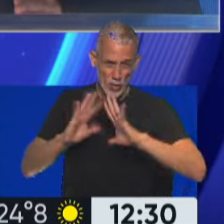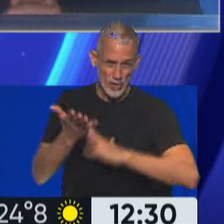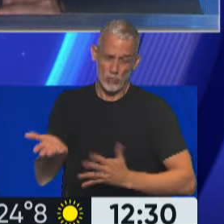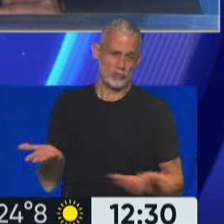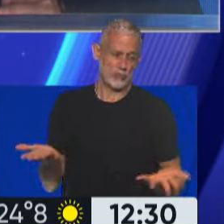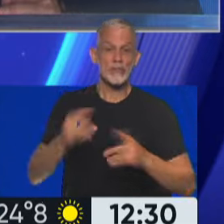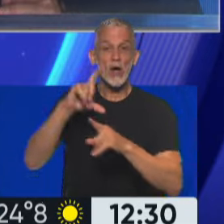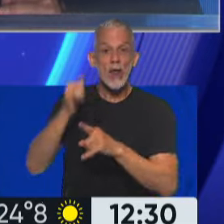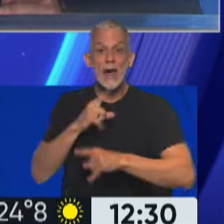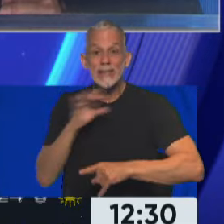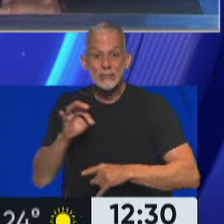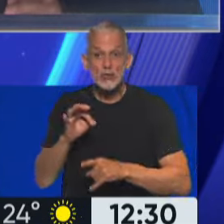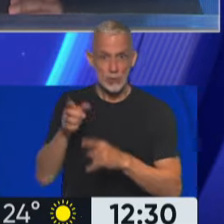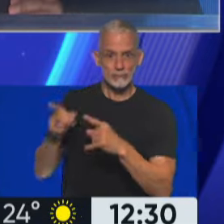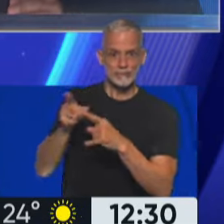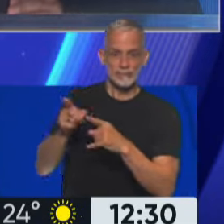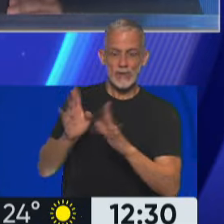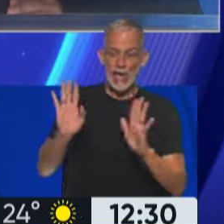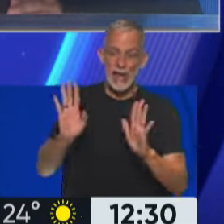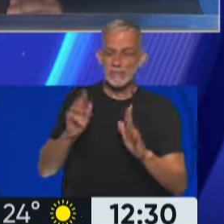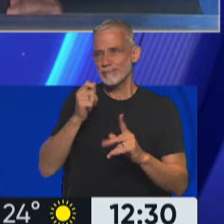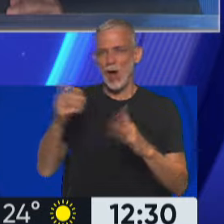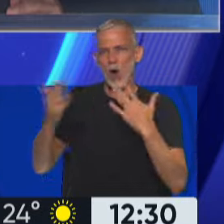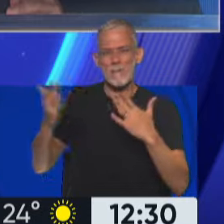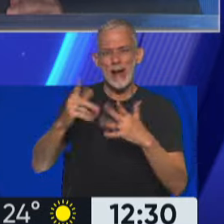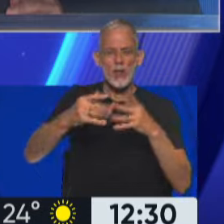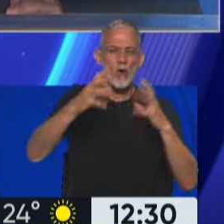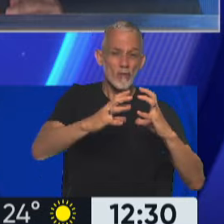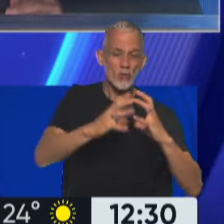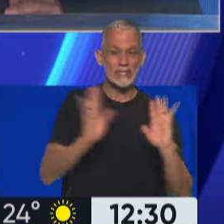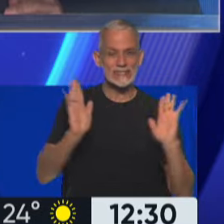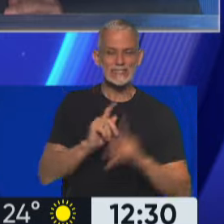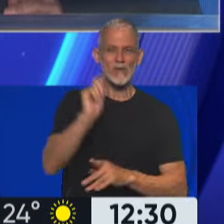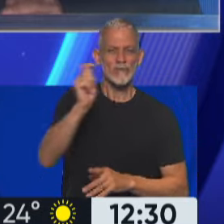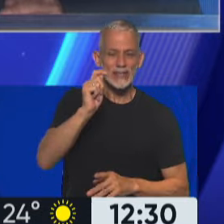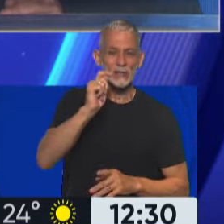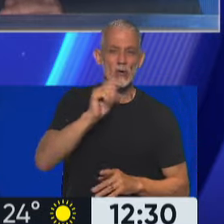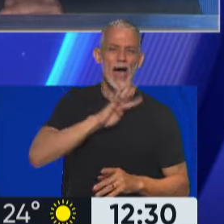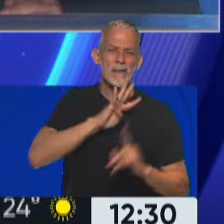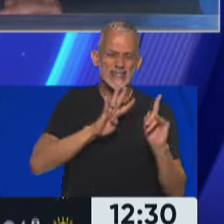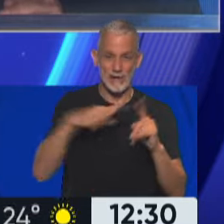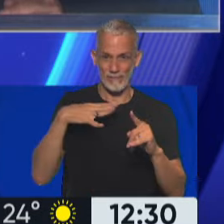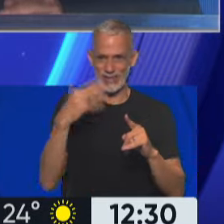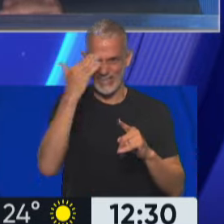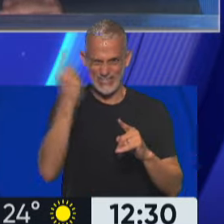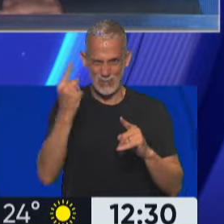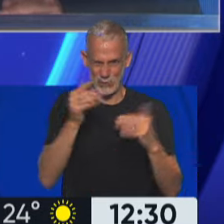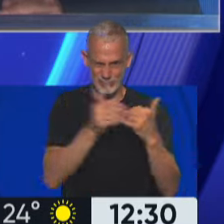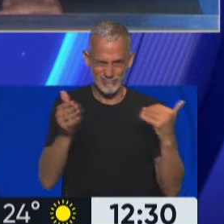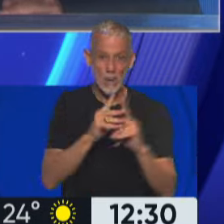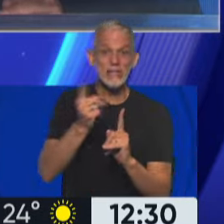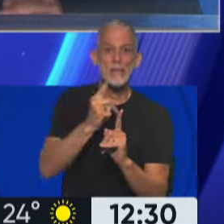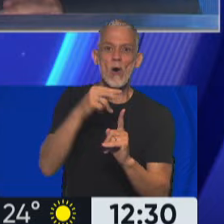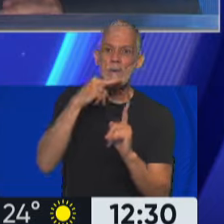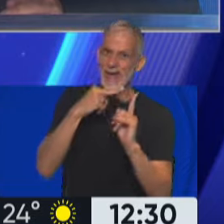colapinto tuvo si lo pasamos al fútbol la primera tarjeta amarilla faltando 15 minutos para terminar la primera prueba libre del